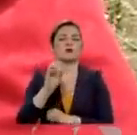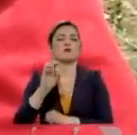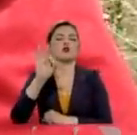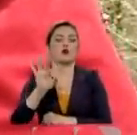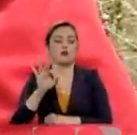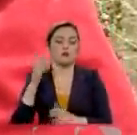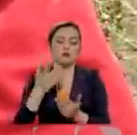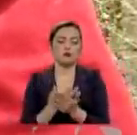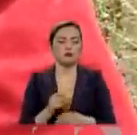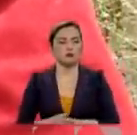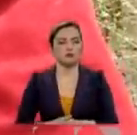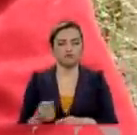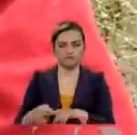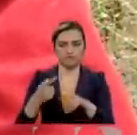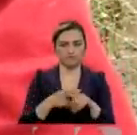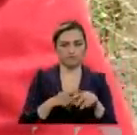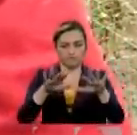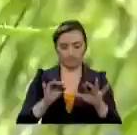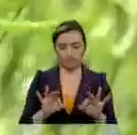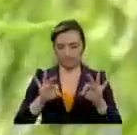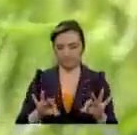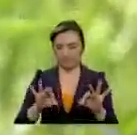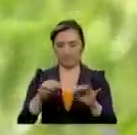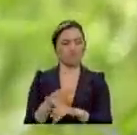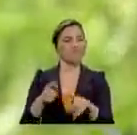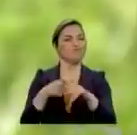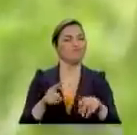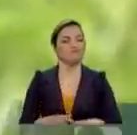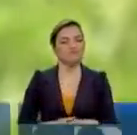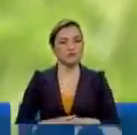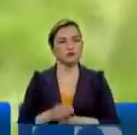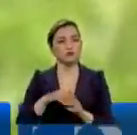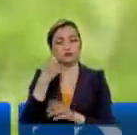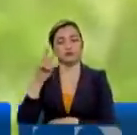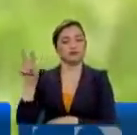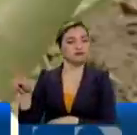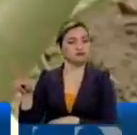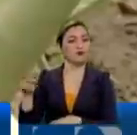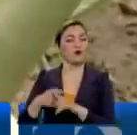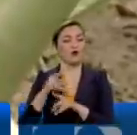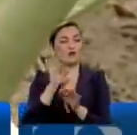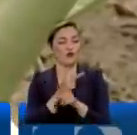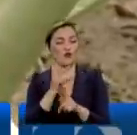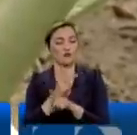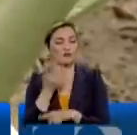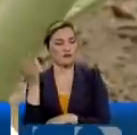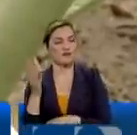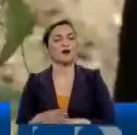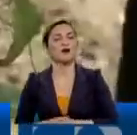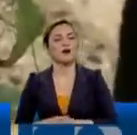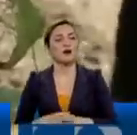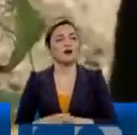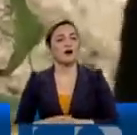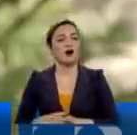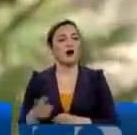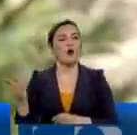hoy, pueden ver la diversidad de siembras que tenemos. Dentro de estas granjas podemos encontrar variedad de productos como la piña,